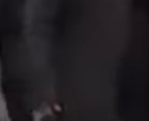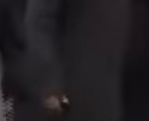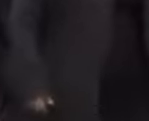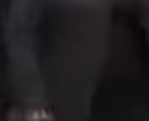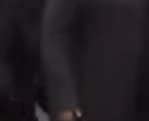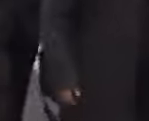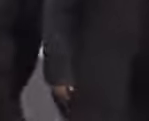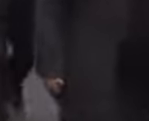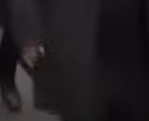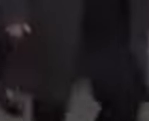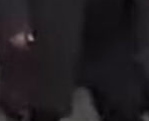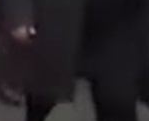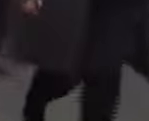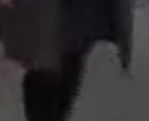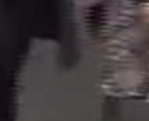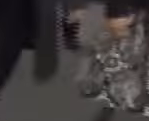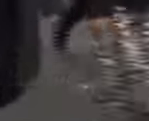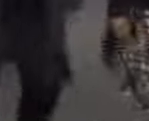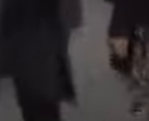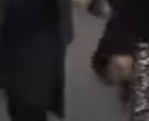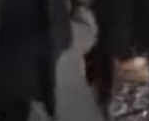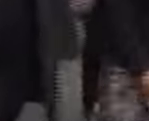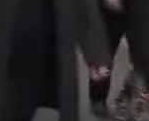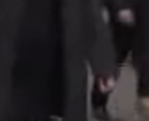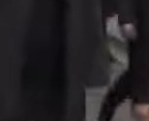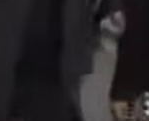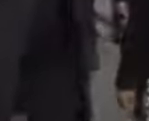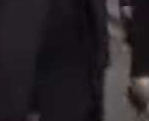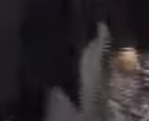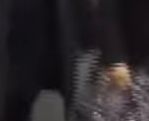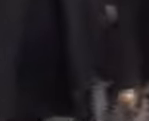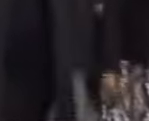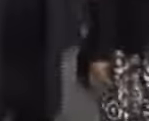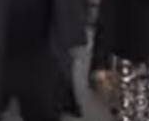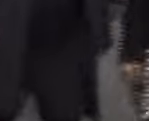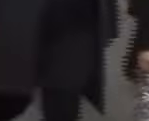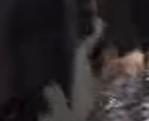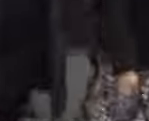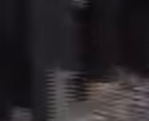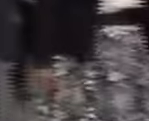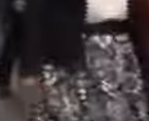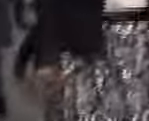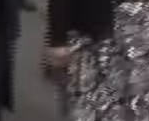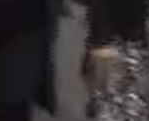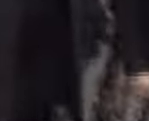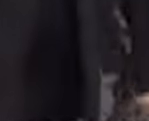a desplazarnos junto a los ministros.